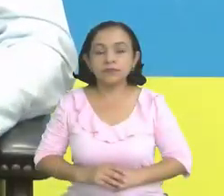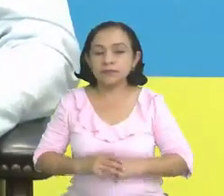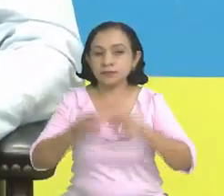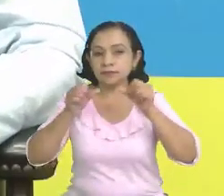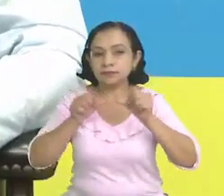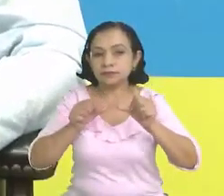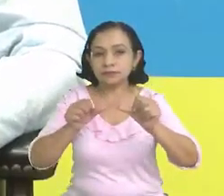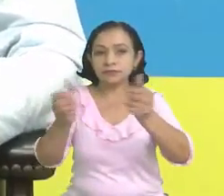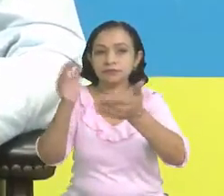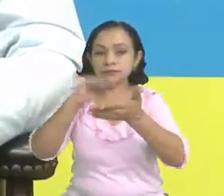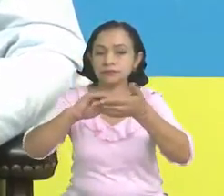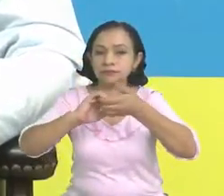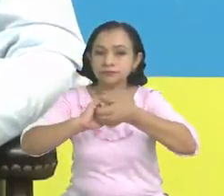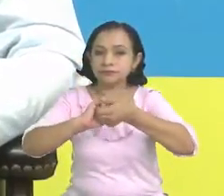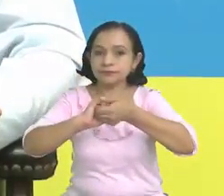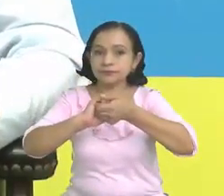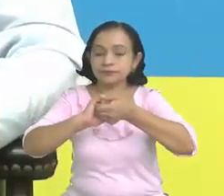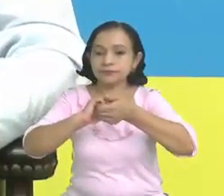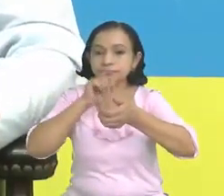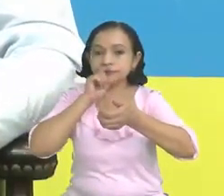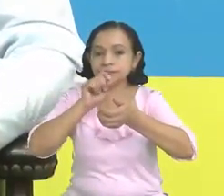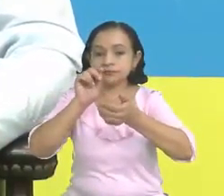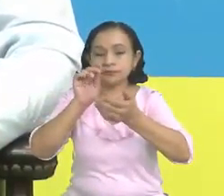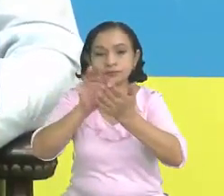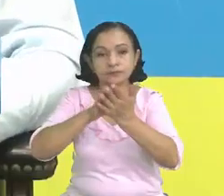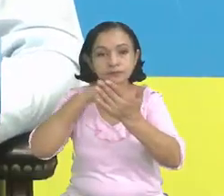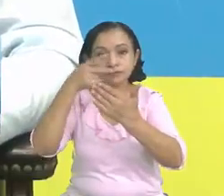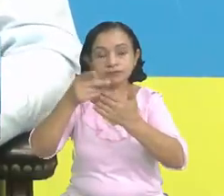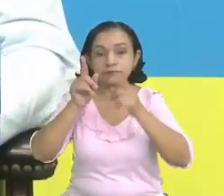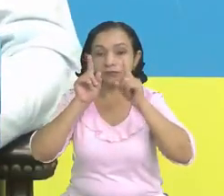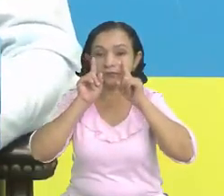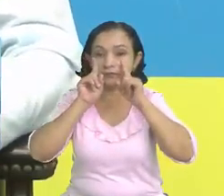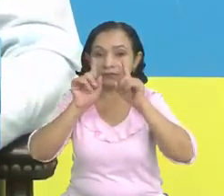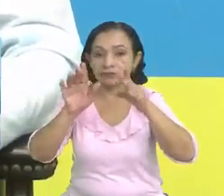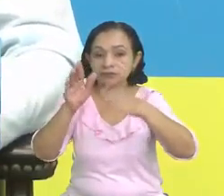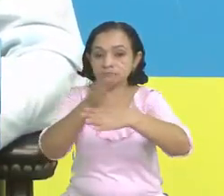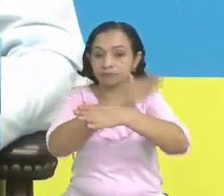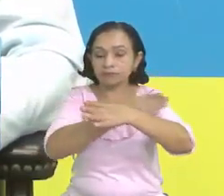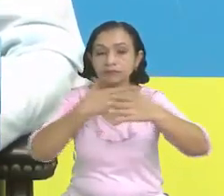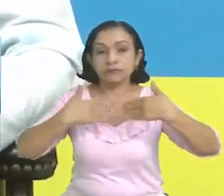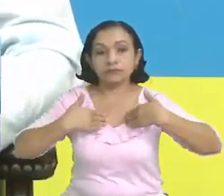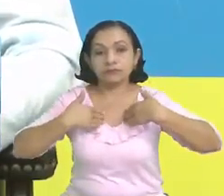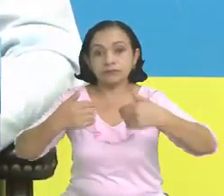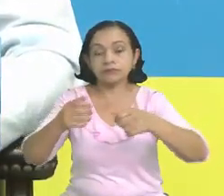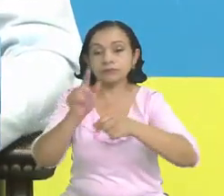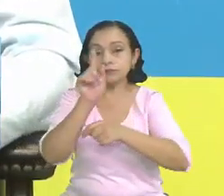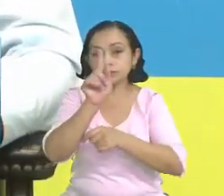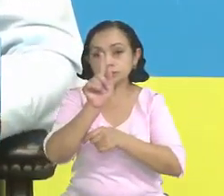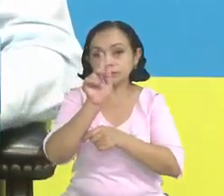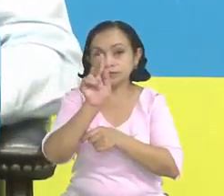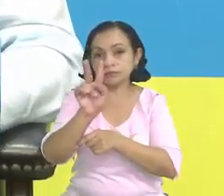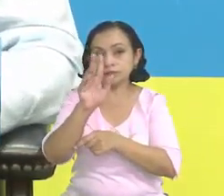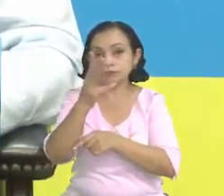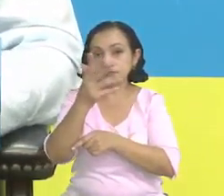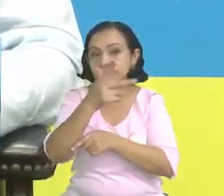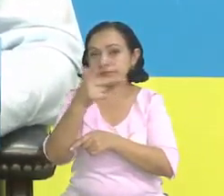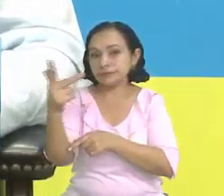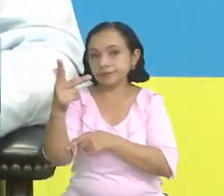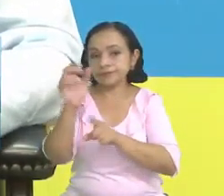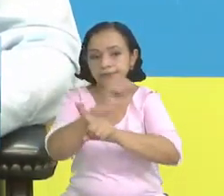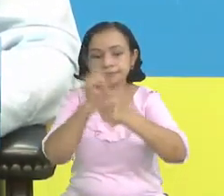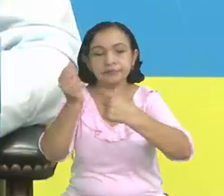Estamos de regreso, amigos televidentes, en su gustado programa Prevenir en Salud a través de la inconfundible señal del canal 98, el